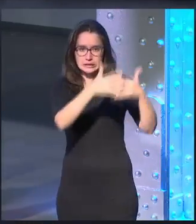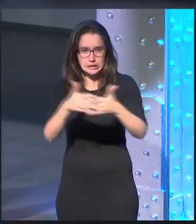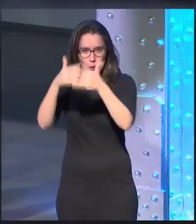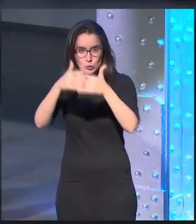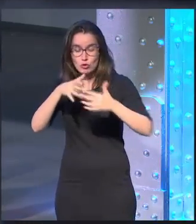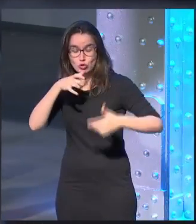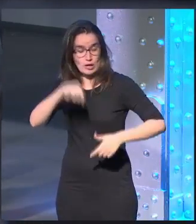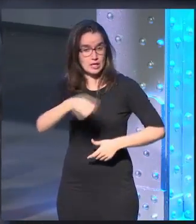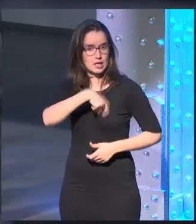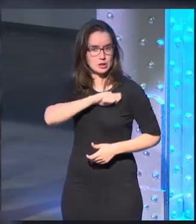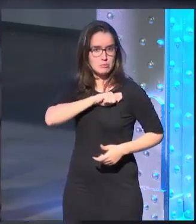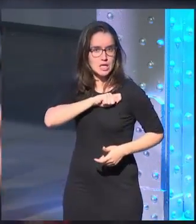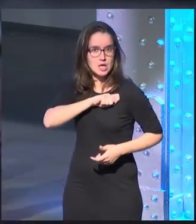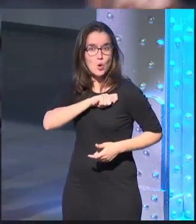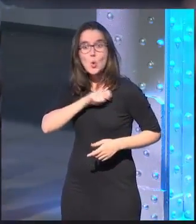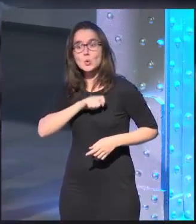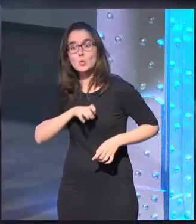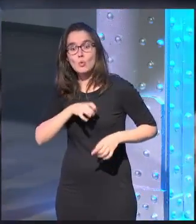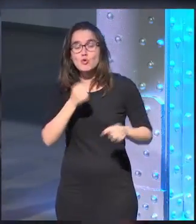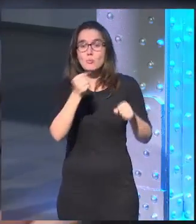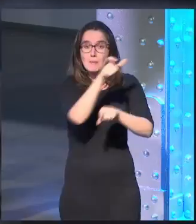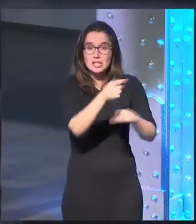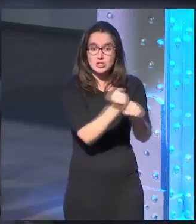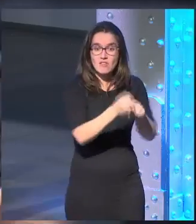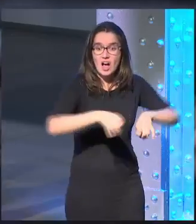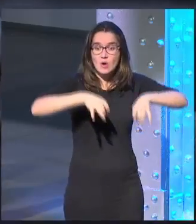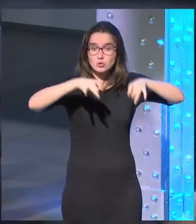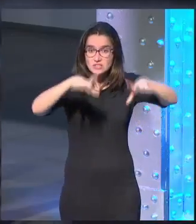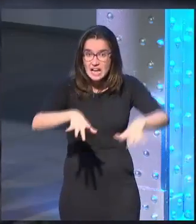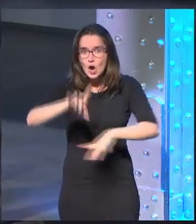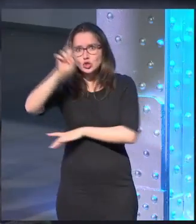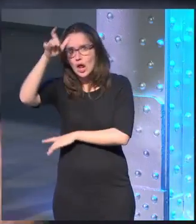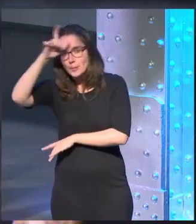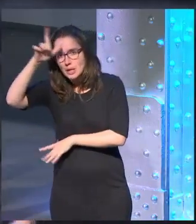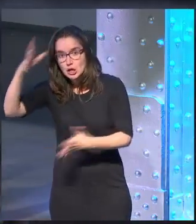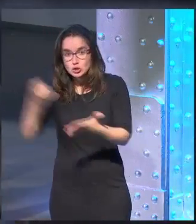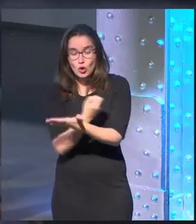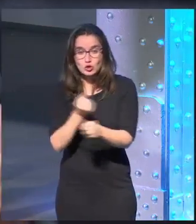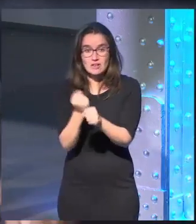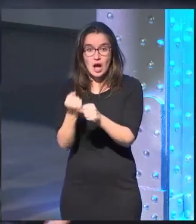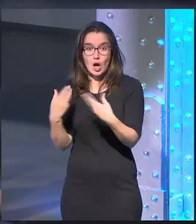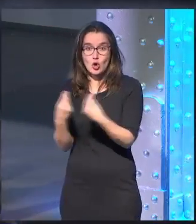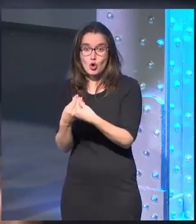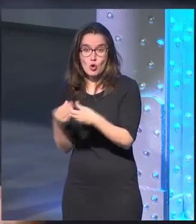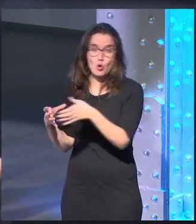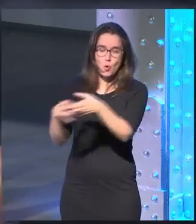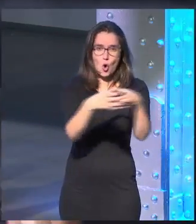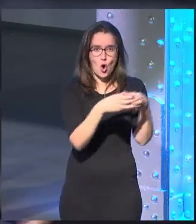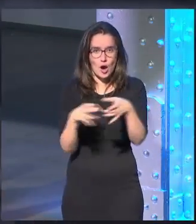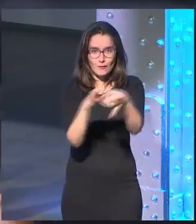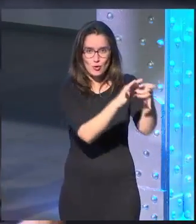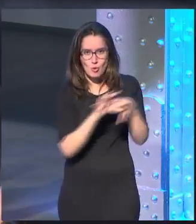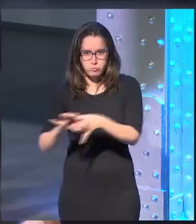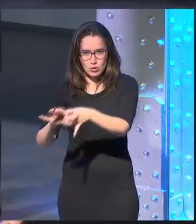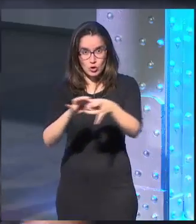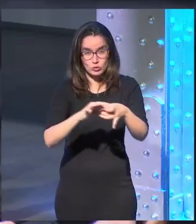aquí en España y hay uno en Australia, otro en Alemania, otro en tal, y trabajan como en un entorno colaborativo y un entorno en